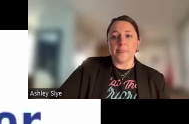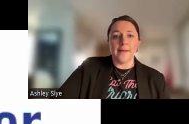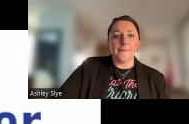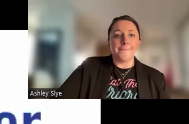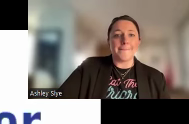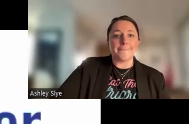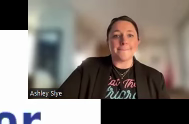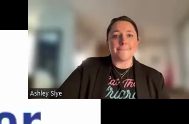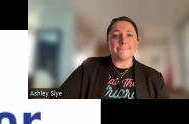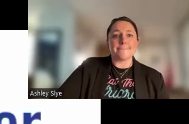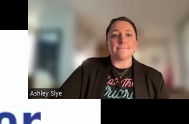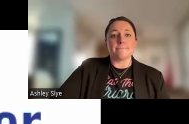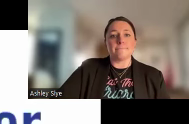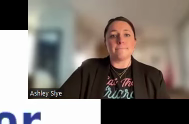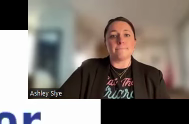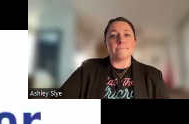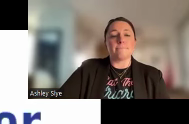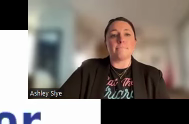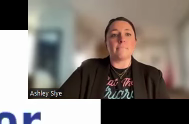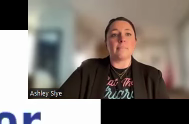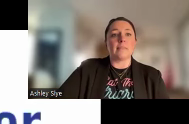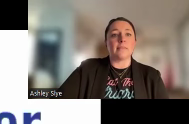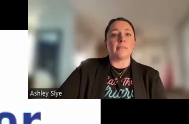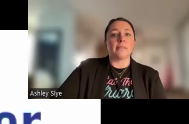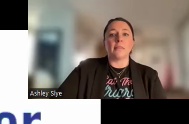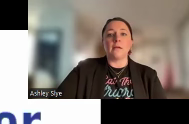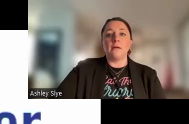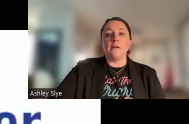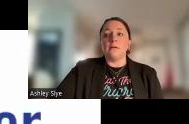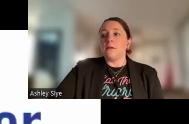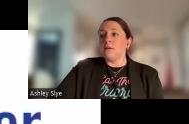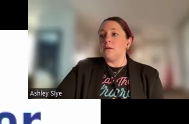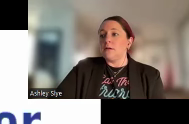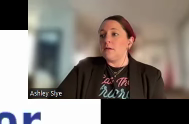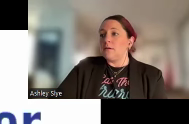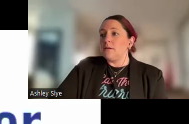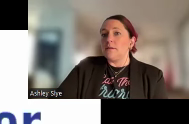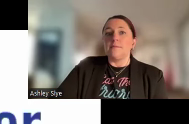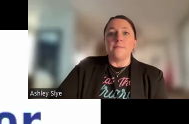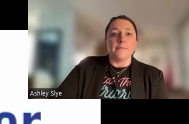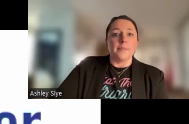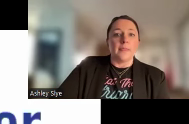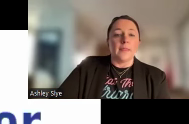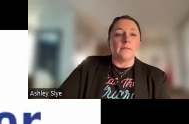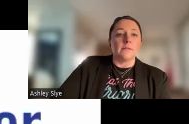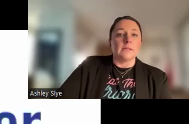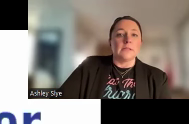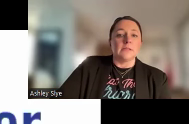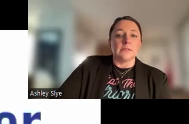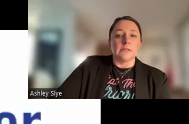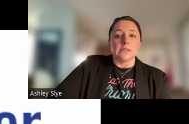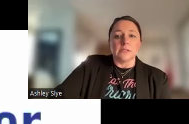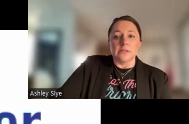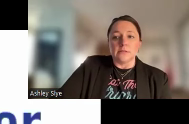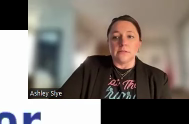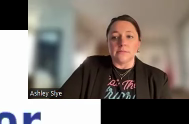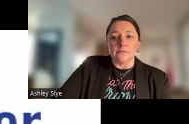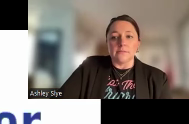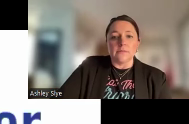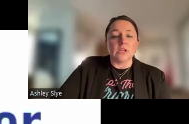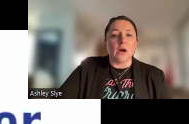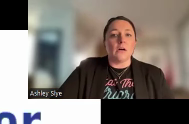racial, cantidad de hijos que tienen, cualquier información sobre el lugar de empleo o incluso de en qué comunidad están. Pueden